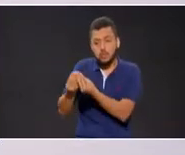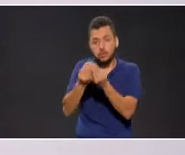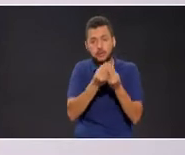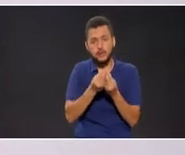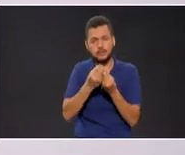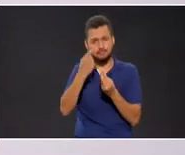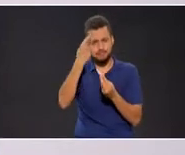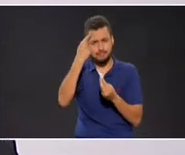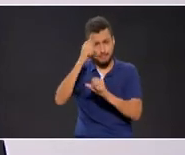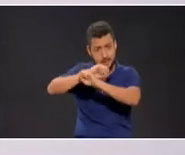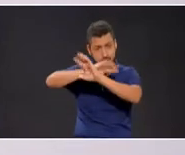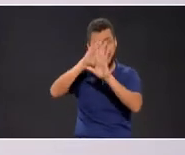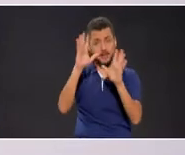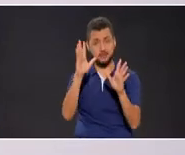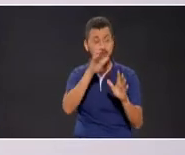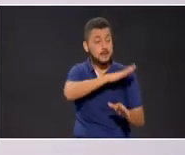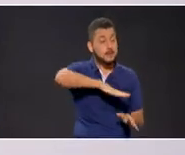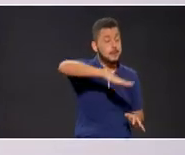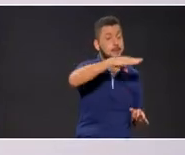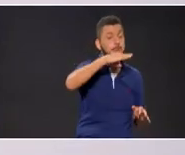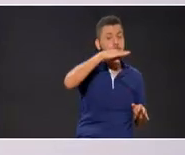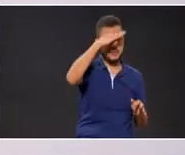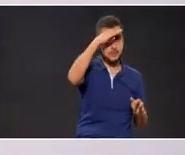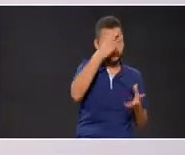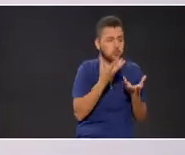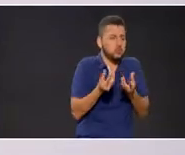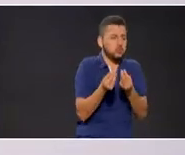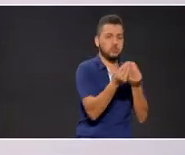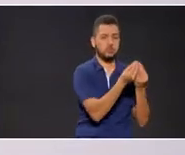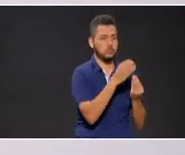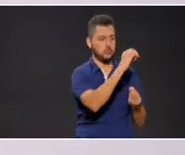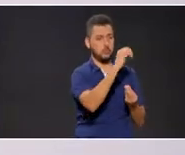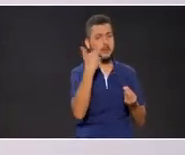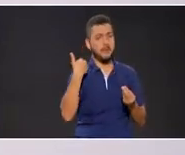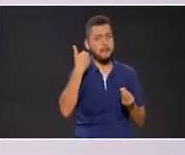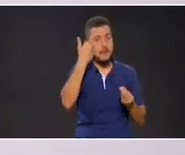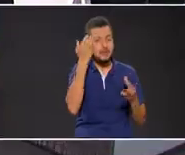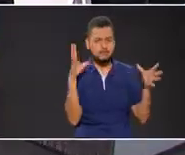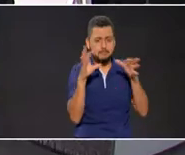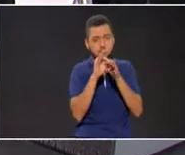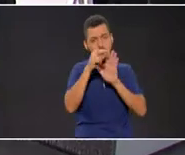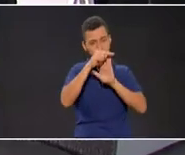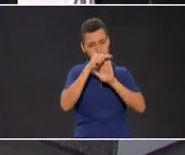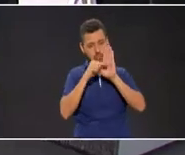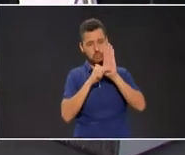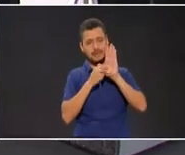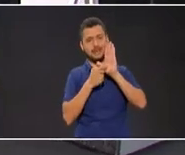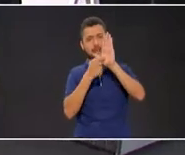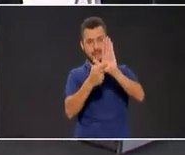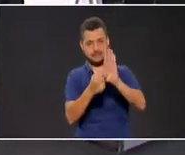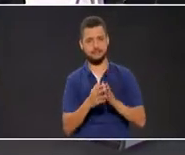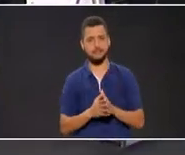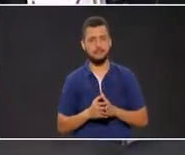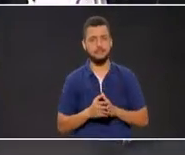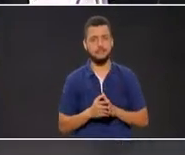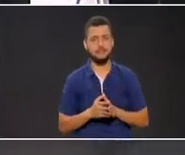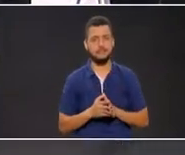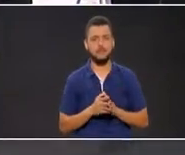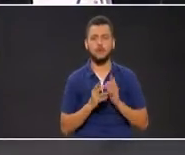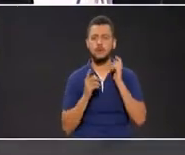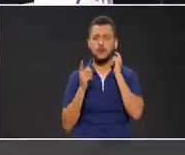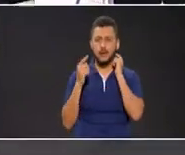consejo pues de personas mayores en la ciudad incorporadas en la formulación de las políticas candidato muchas veces y lo veíamos también